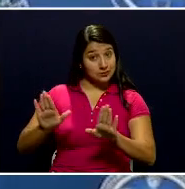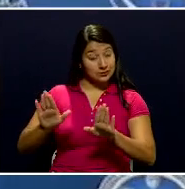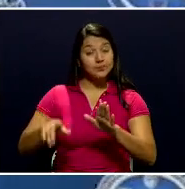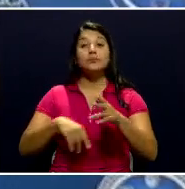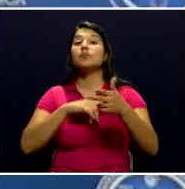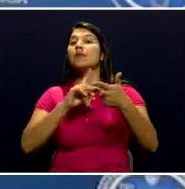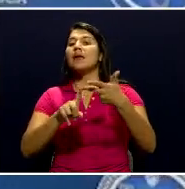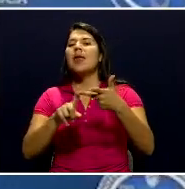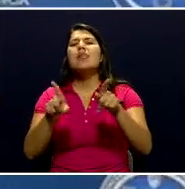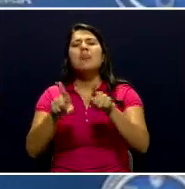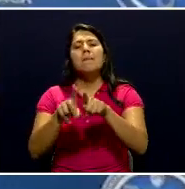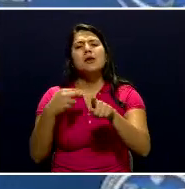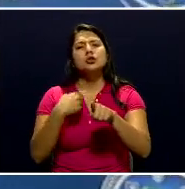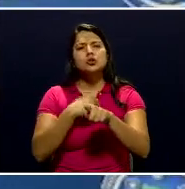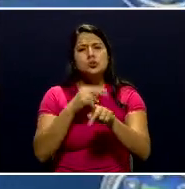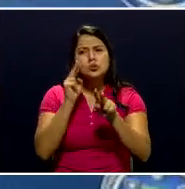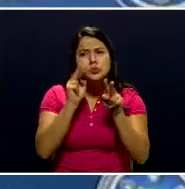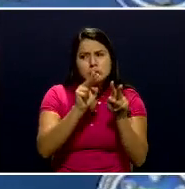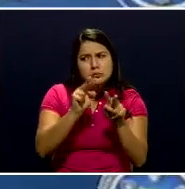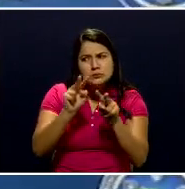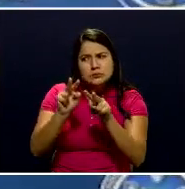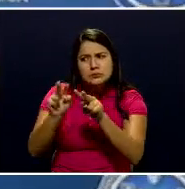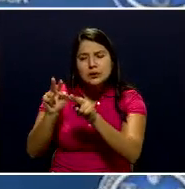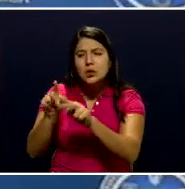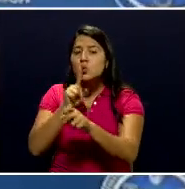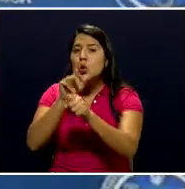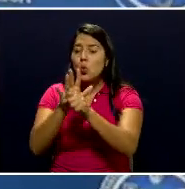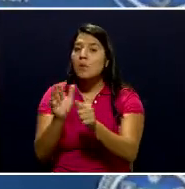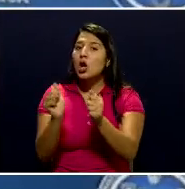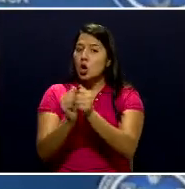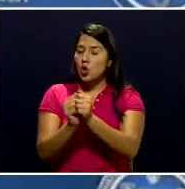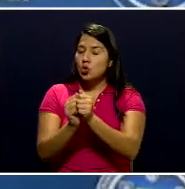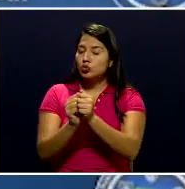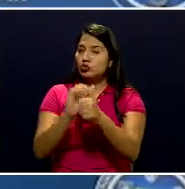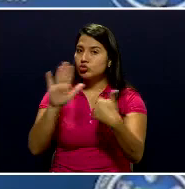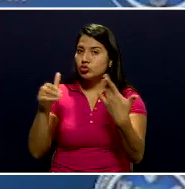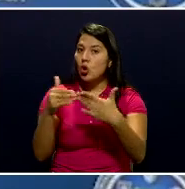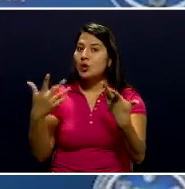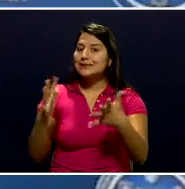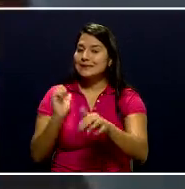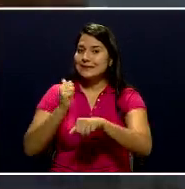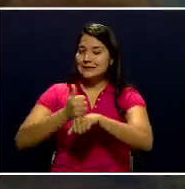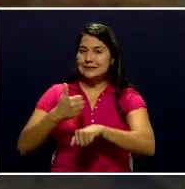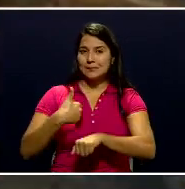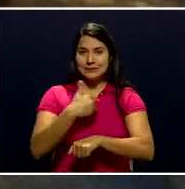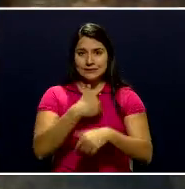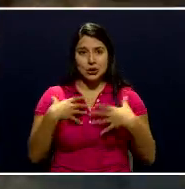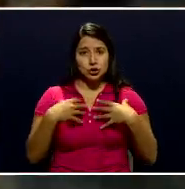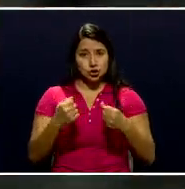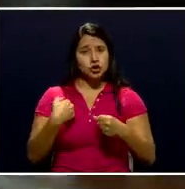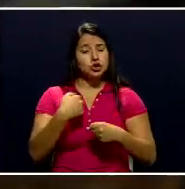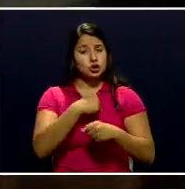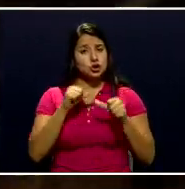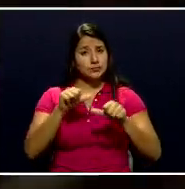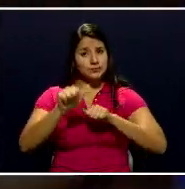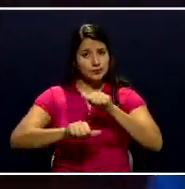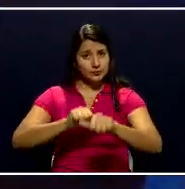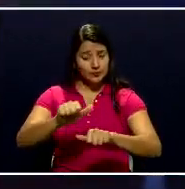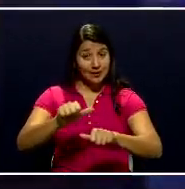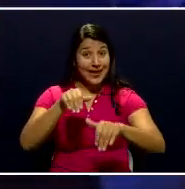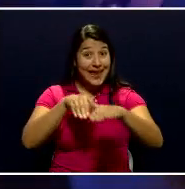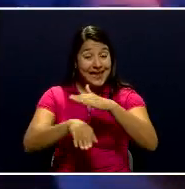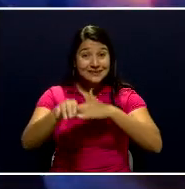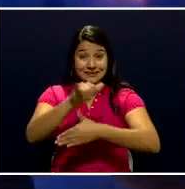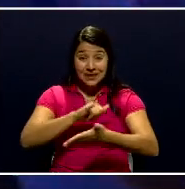una verificación constante de que se cumpla con esas disposiciones y vamos a continuar en ese esfuerzo. Por su parte, solo en San José la